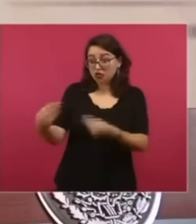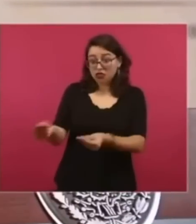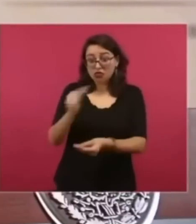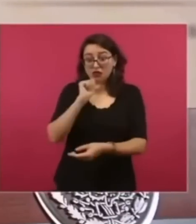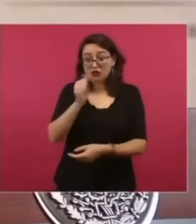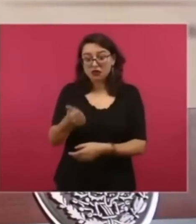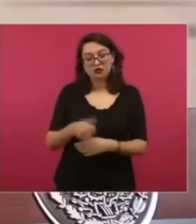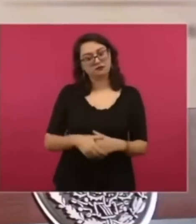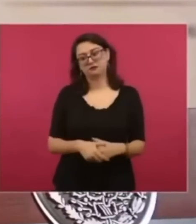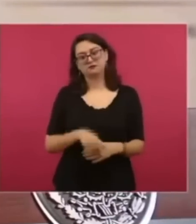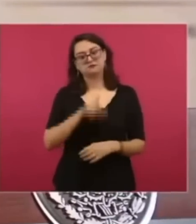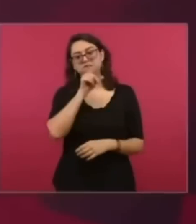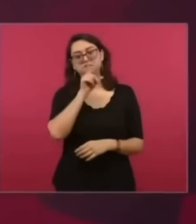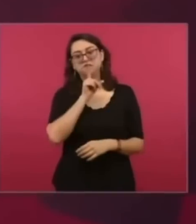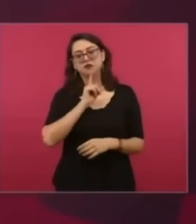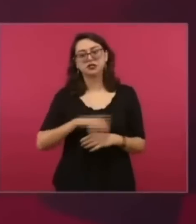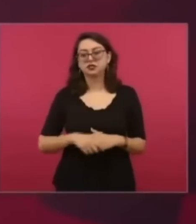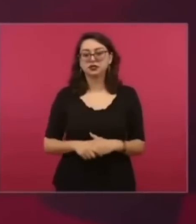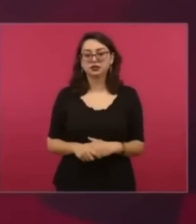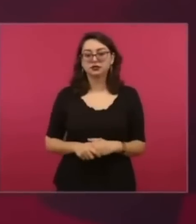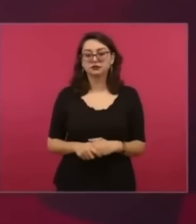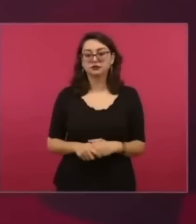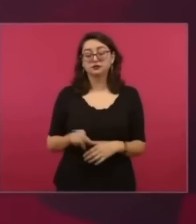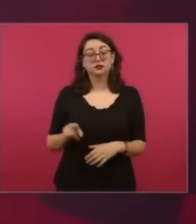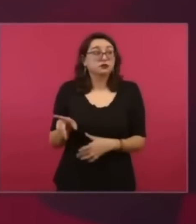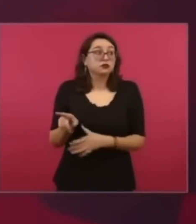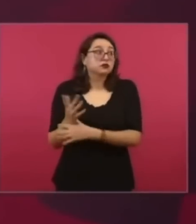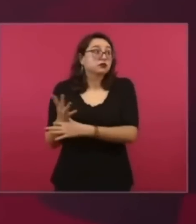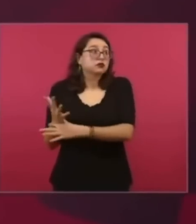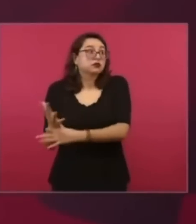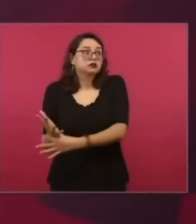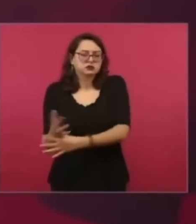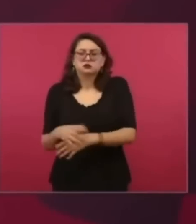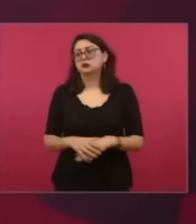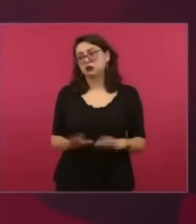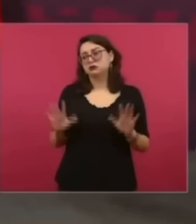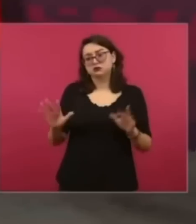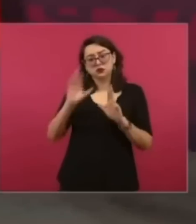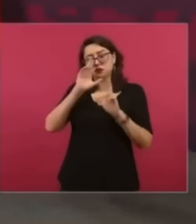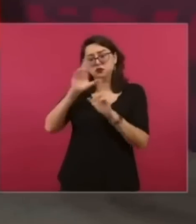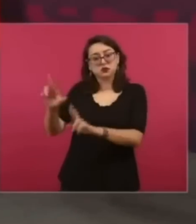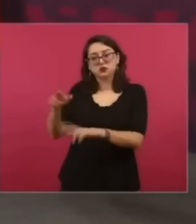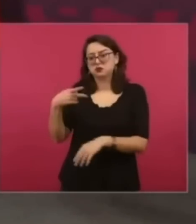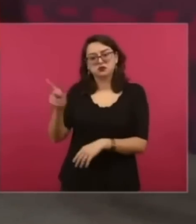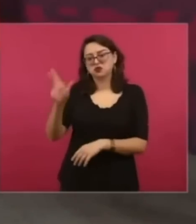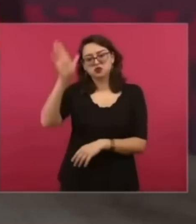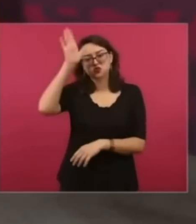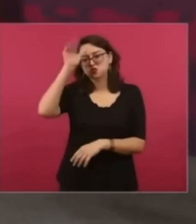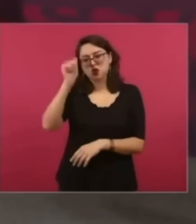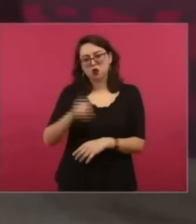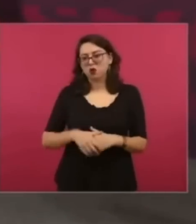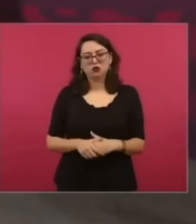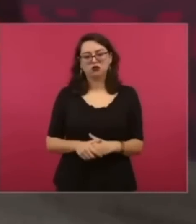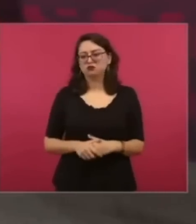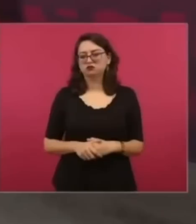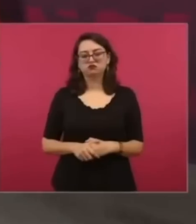pues dice que sin embargo se acatarán se